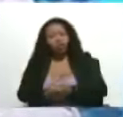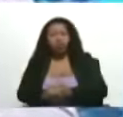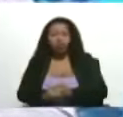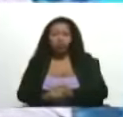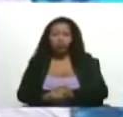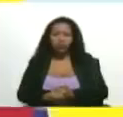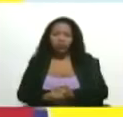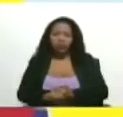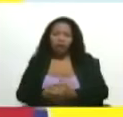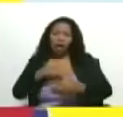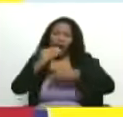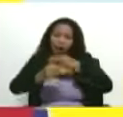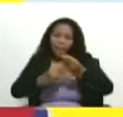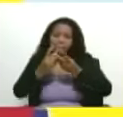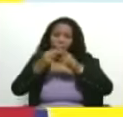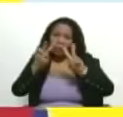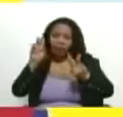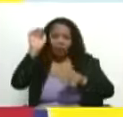Garanticemos la paz.